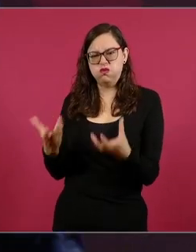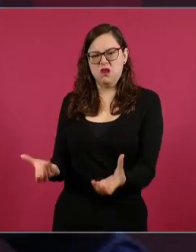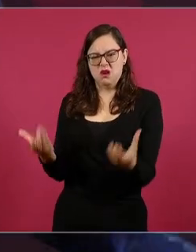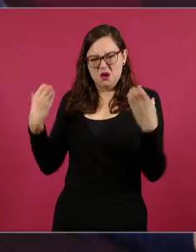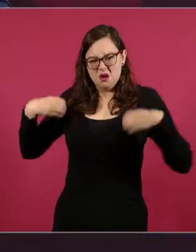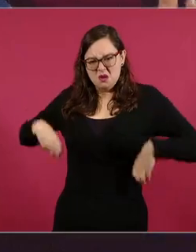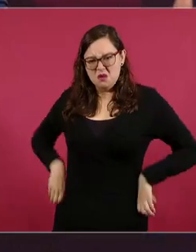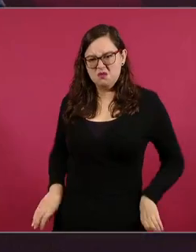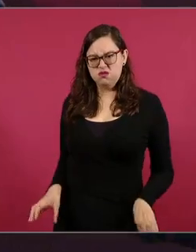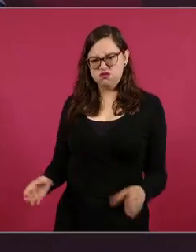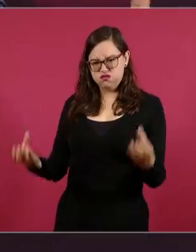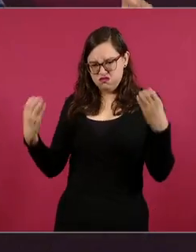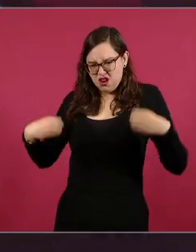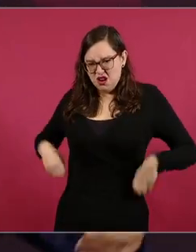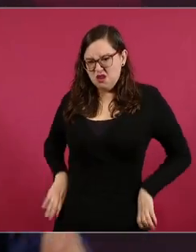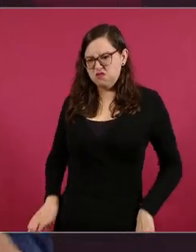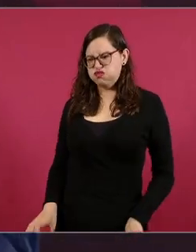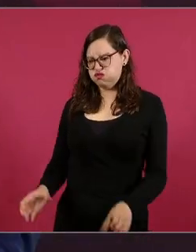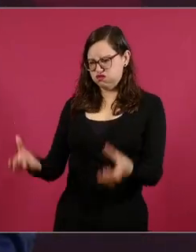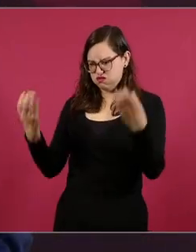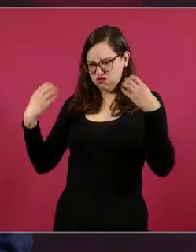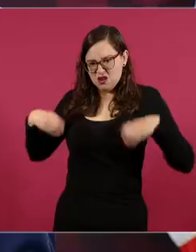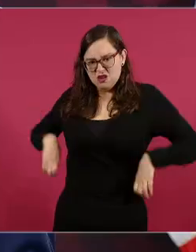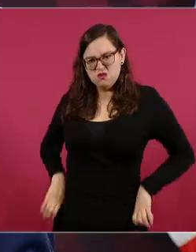no se podía avanzar.